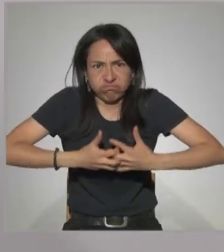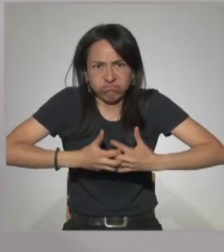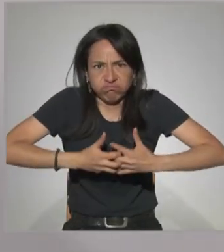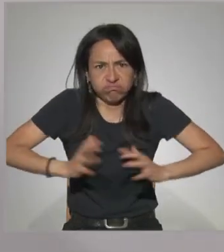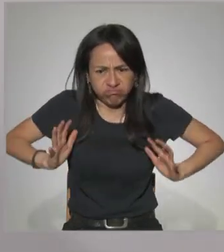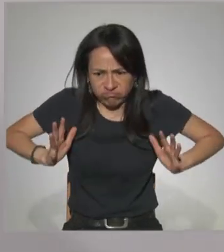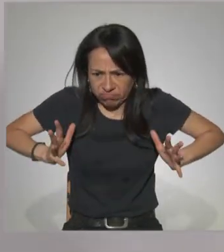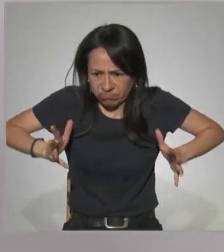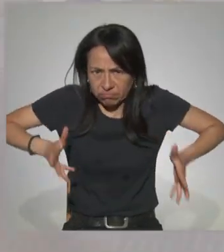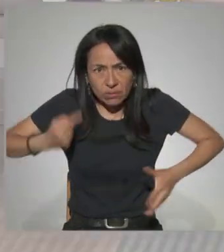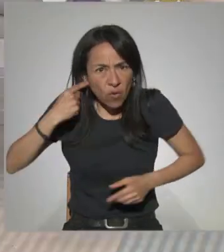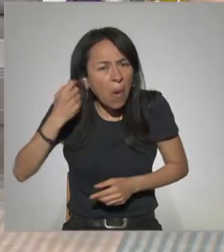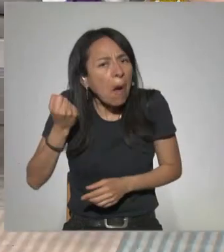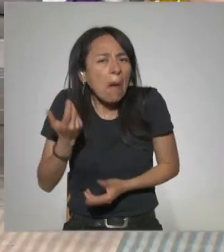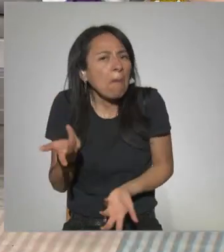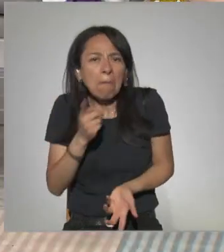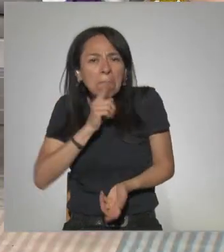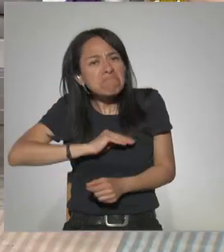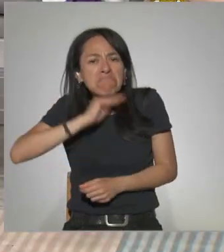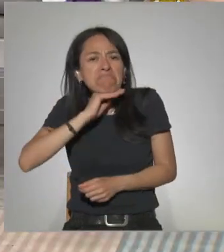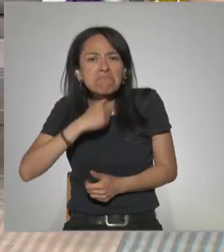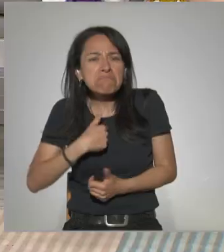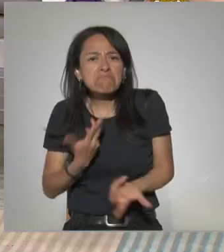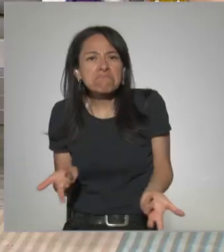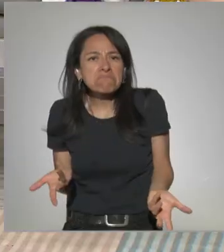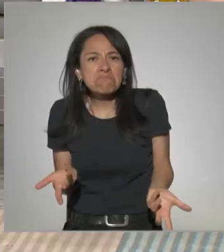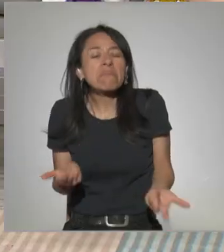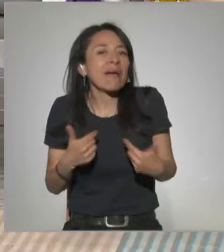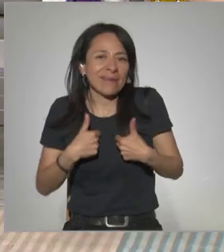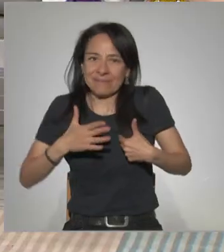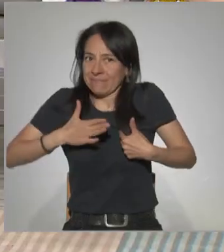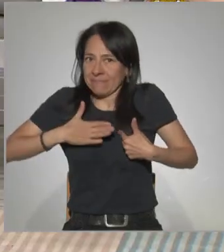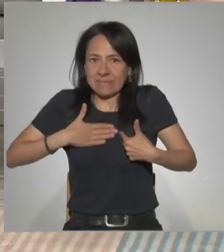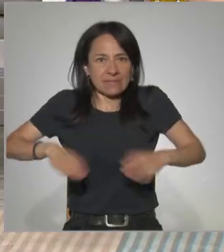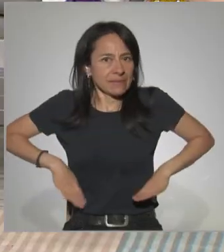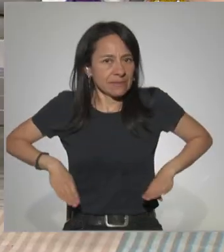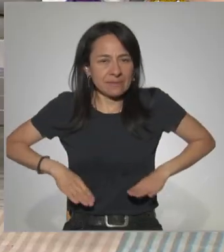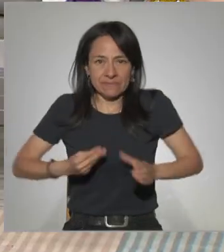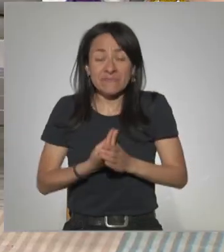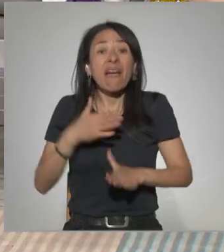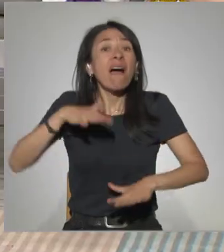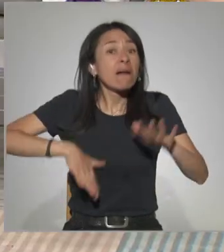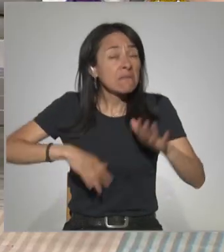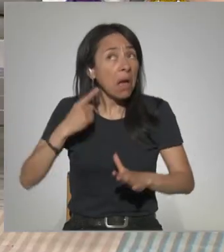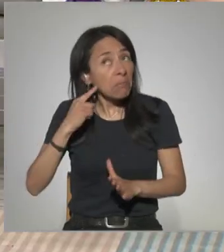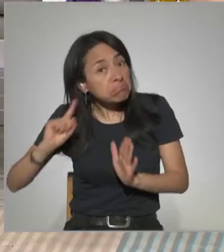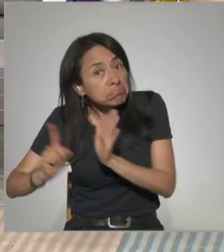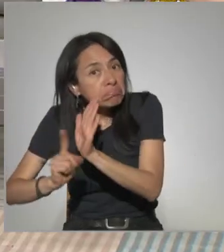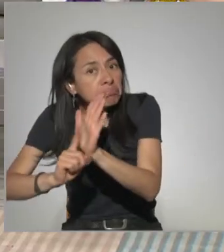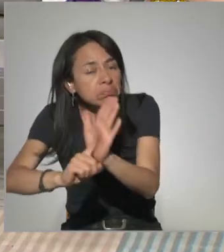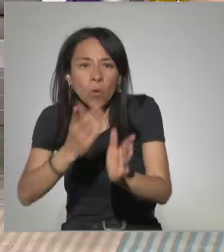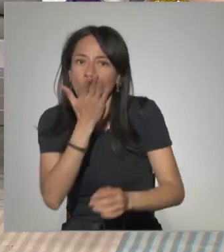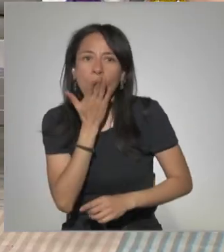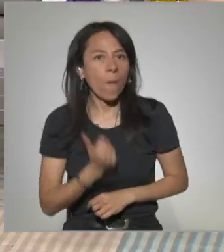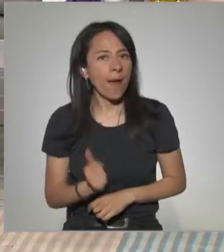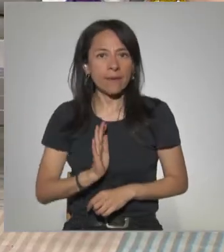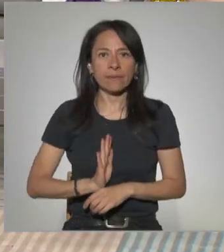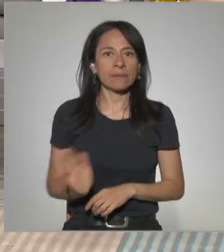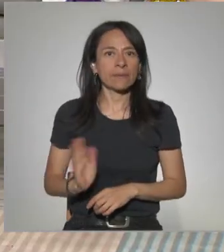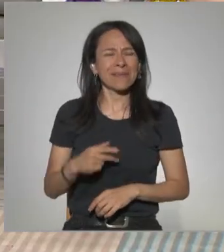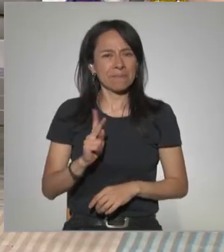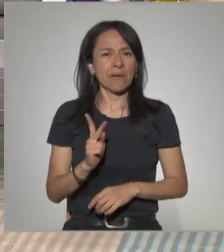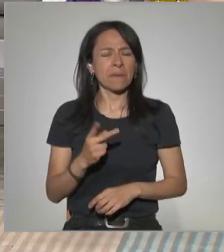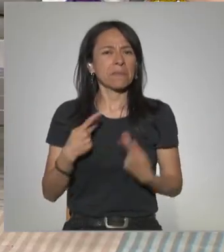yo lidio con esa situación. Y a veces ni siquiera hay una alerta sísmica y una persona siente que pasó